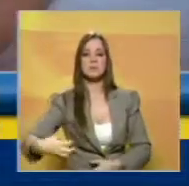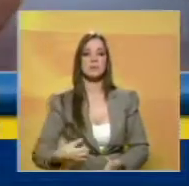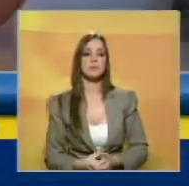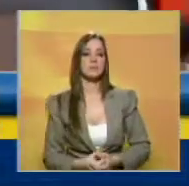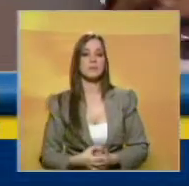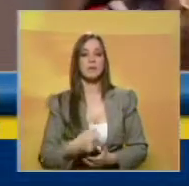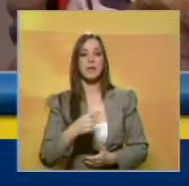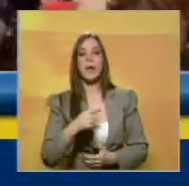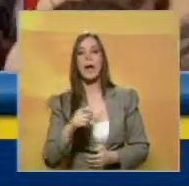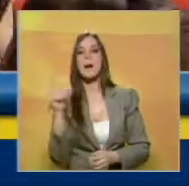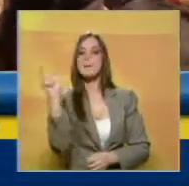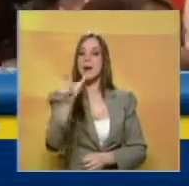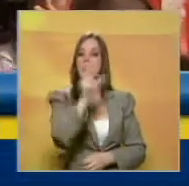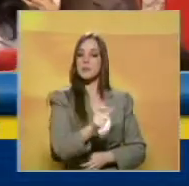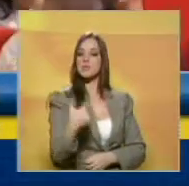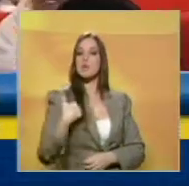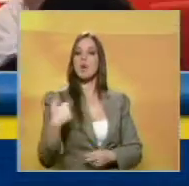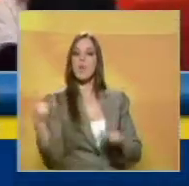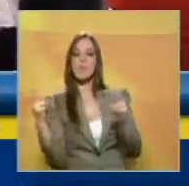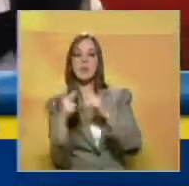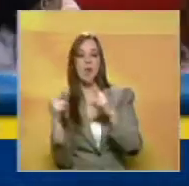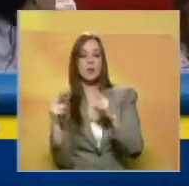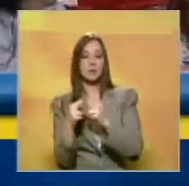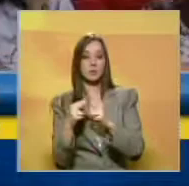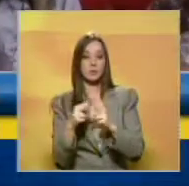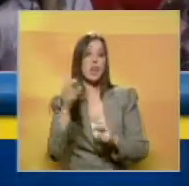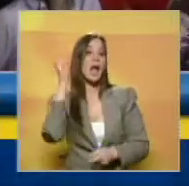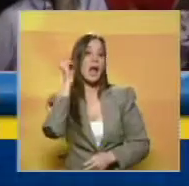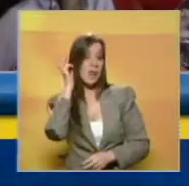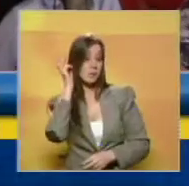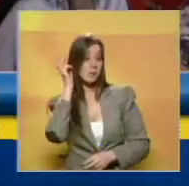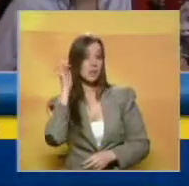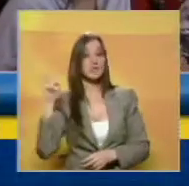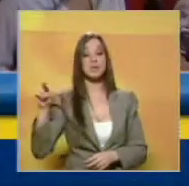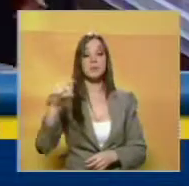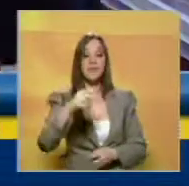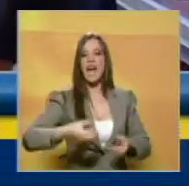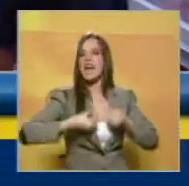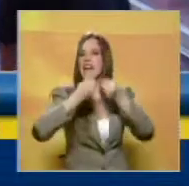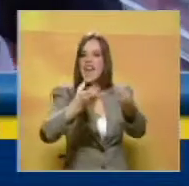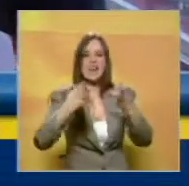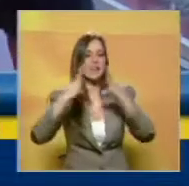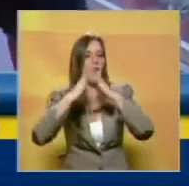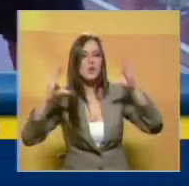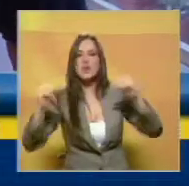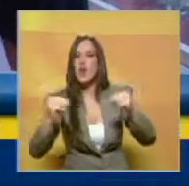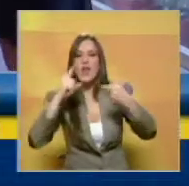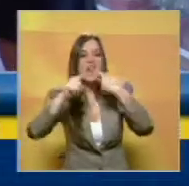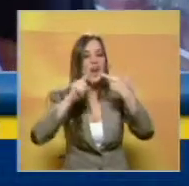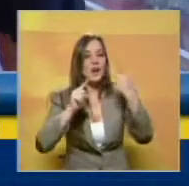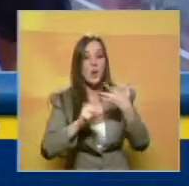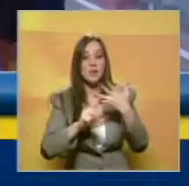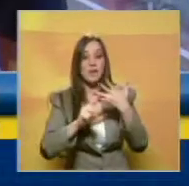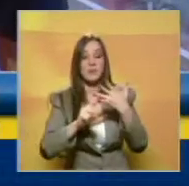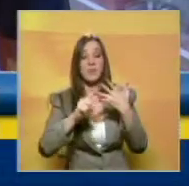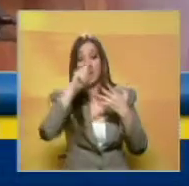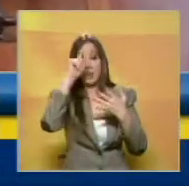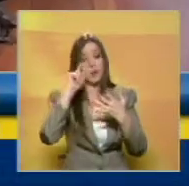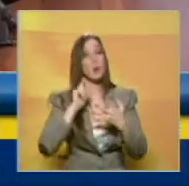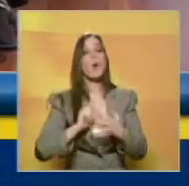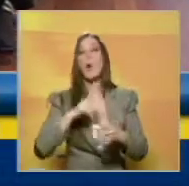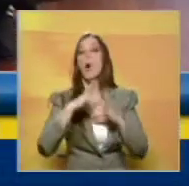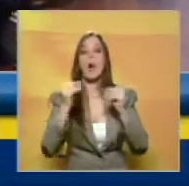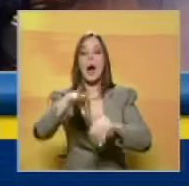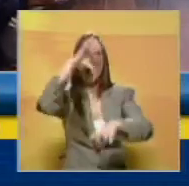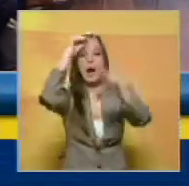Para los que no me conocen. A Moraima sus papás le han dado todo por encima de sus propias necesidades, sin aprender a valorar esfuerzos